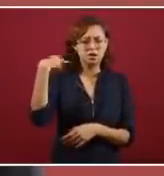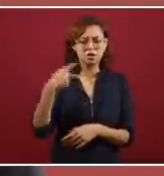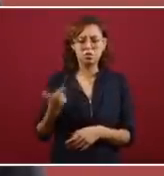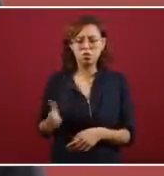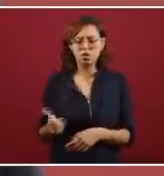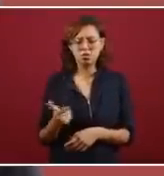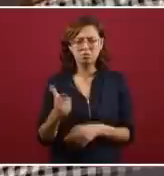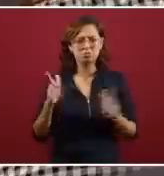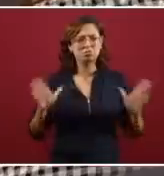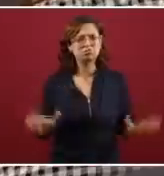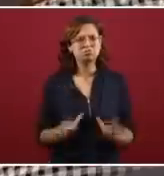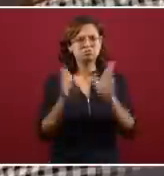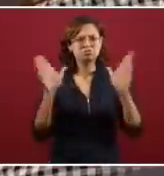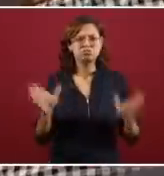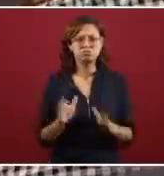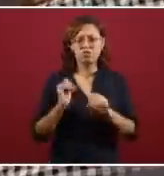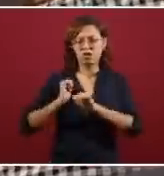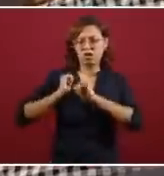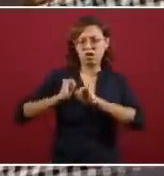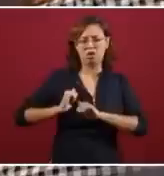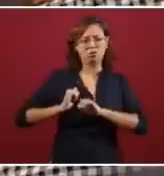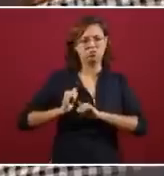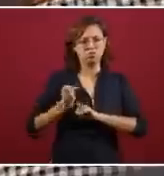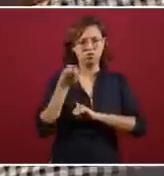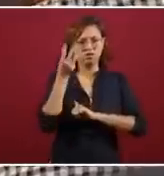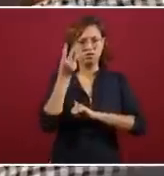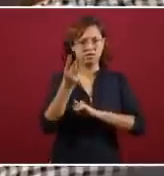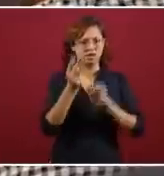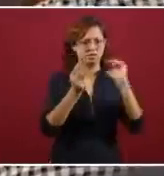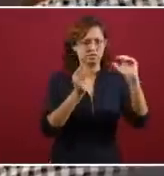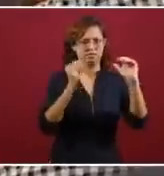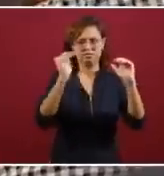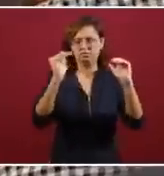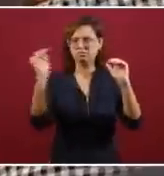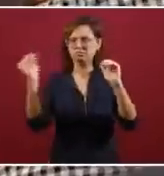Guanajuato. Saber si usted les haría un llamado